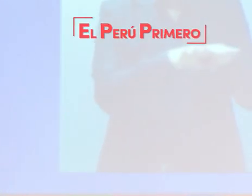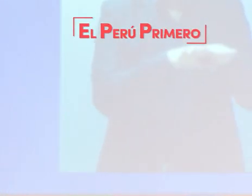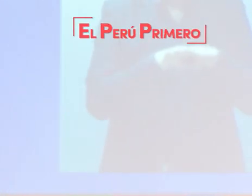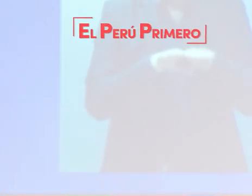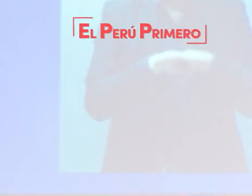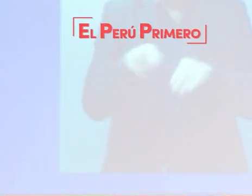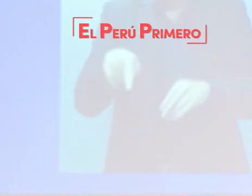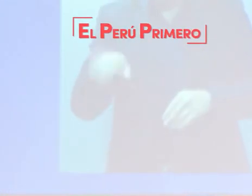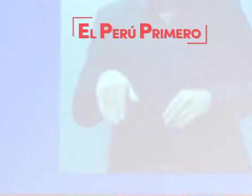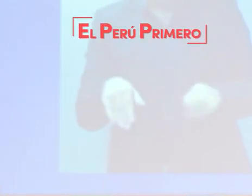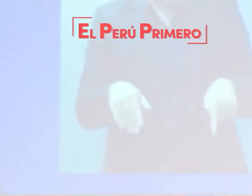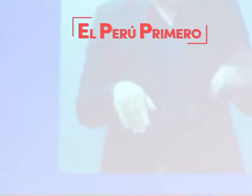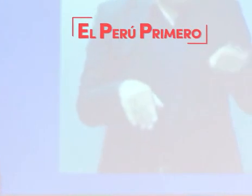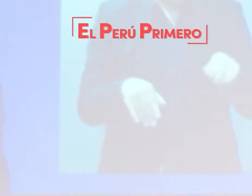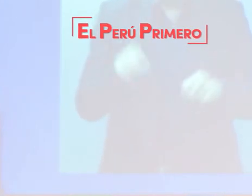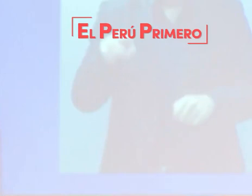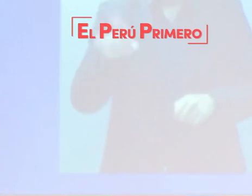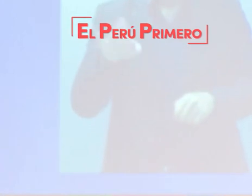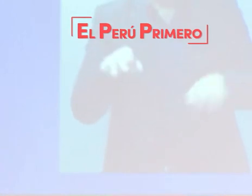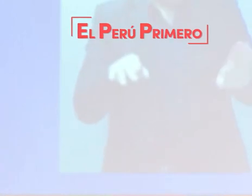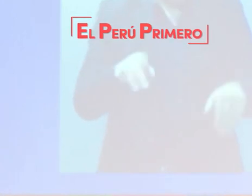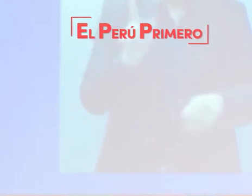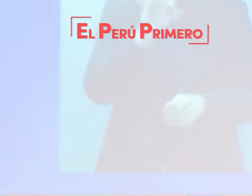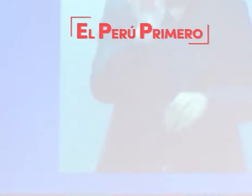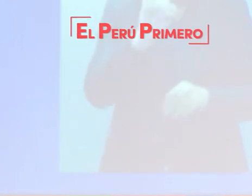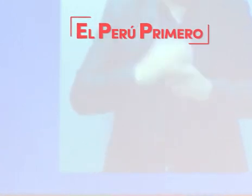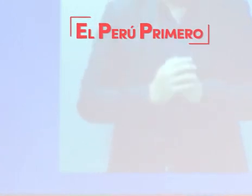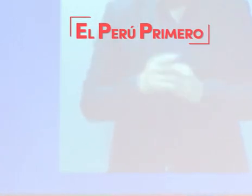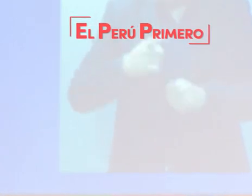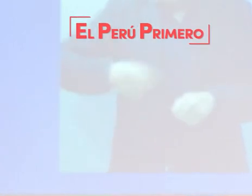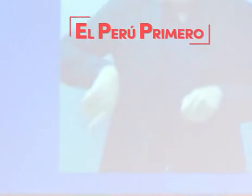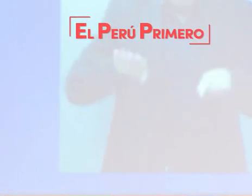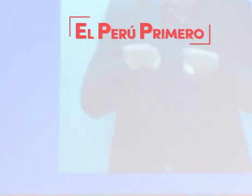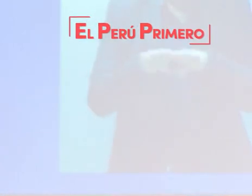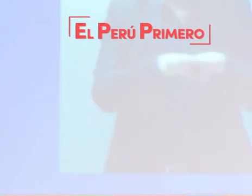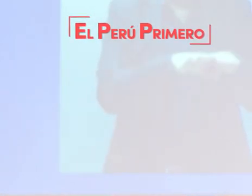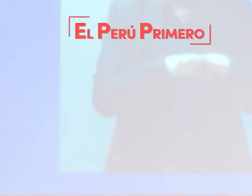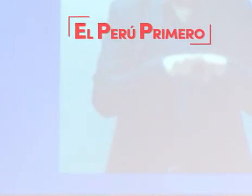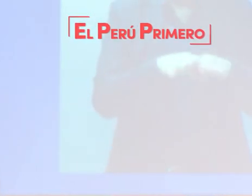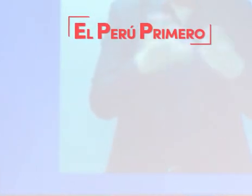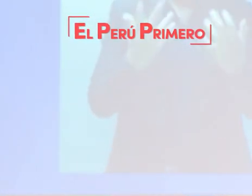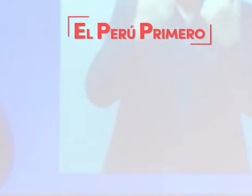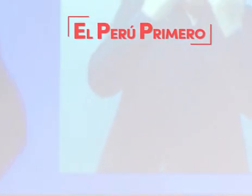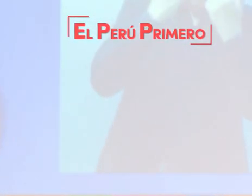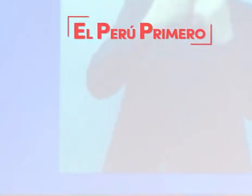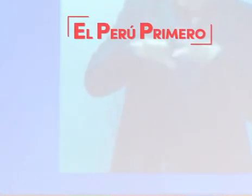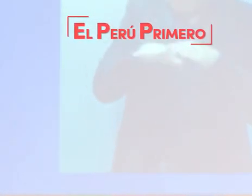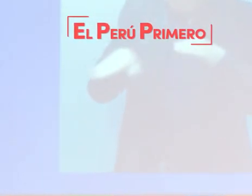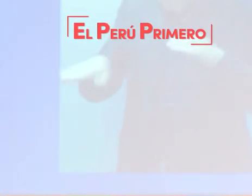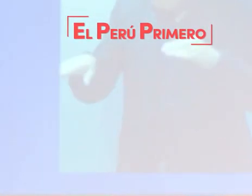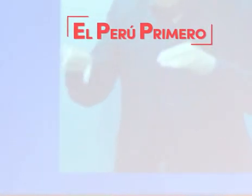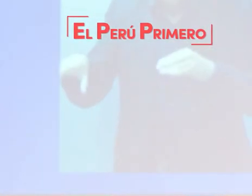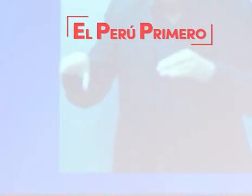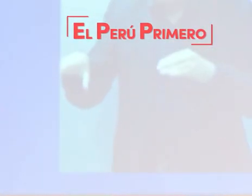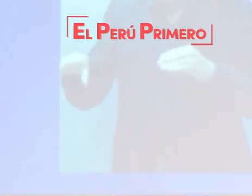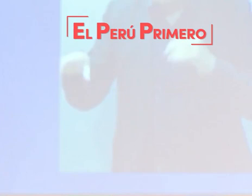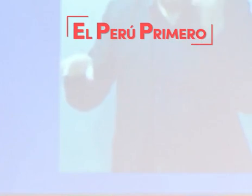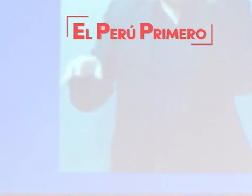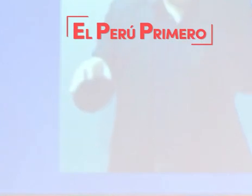importancia, que no haya personas ni comunidades olvidadas, que no haya regiones del